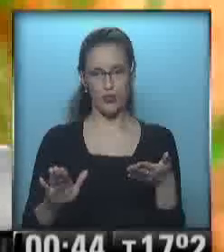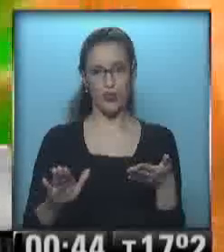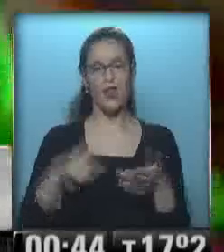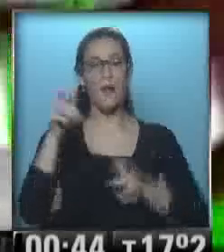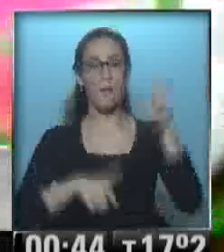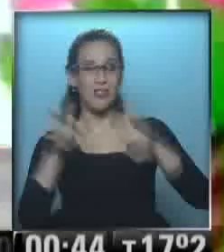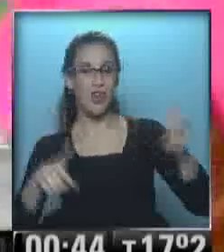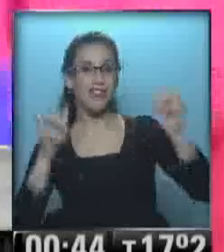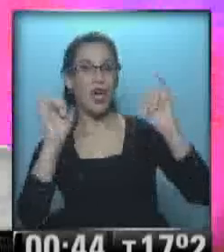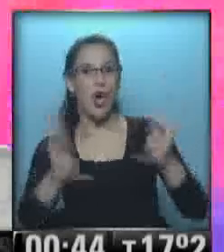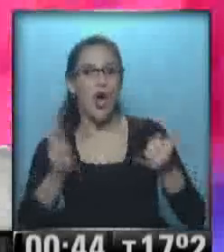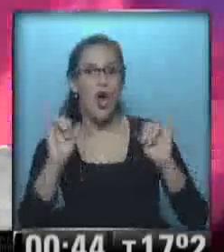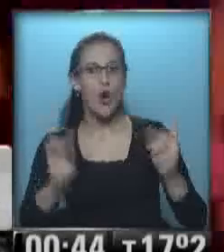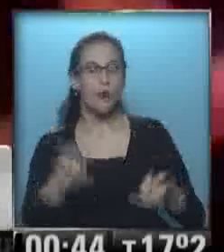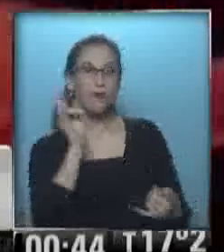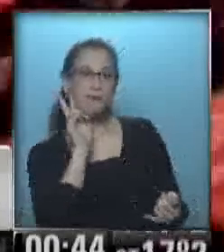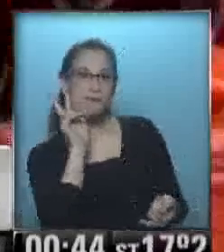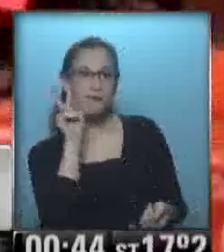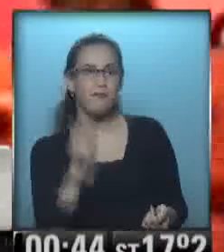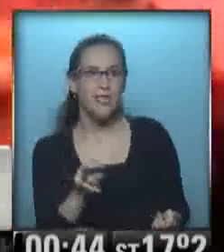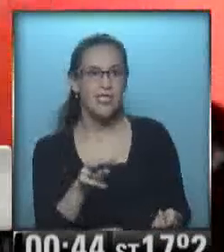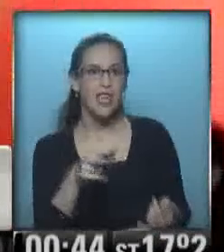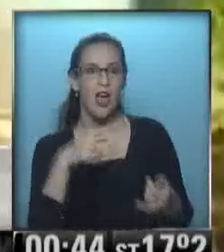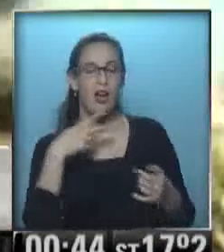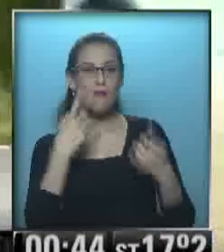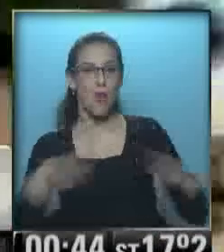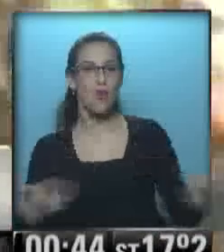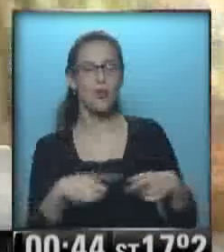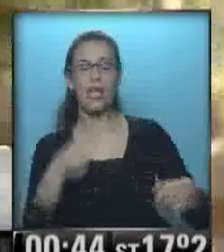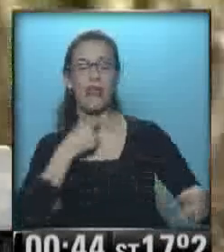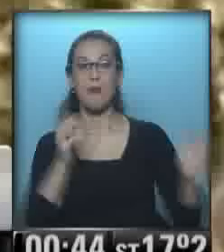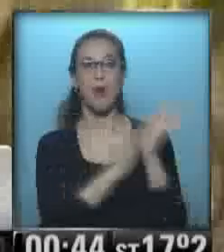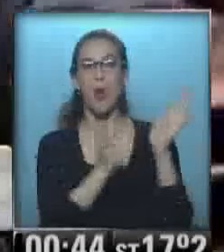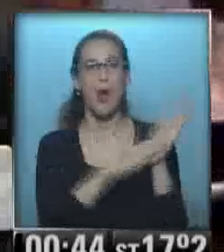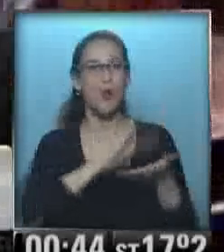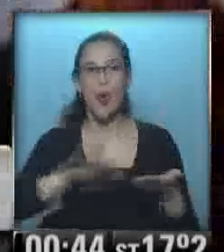gente joven que probaba cosas nuevas.